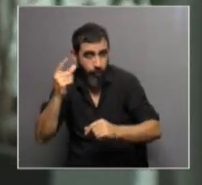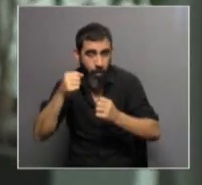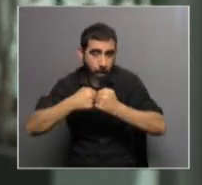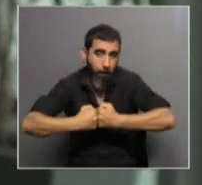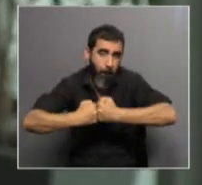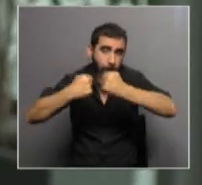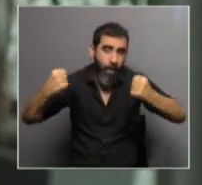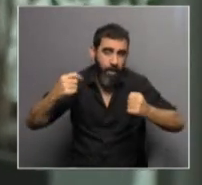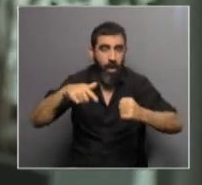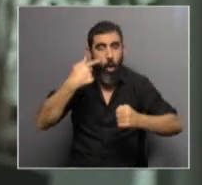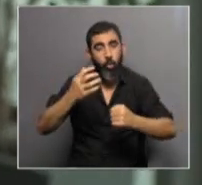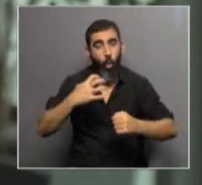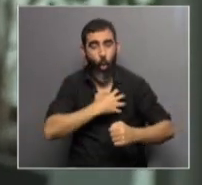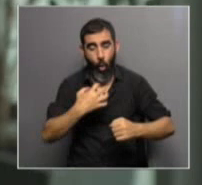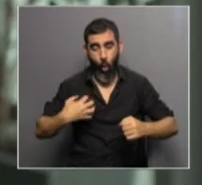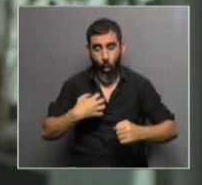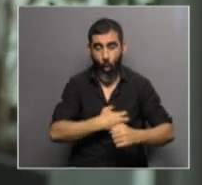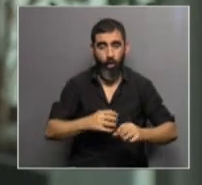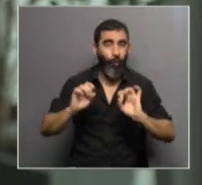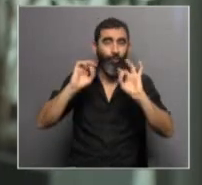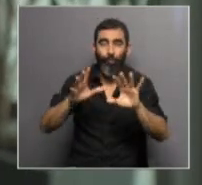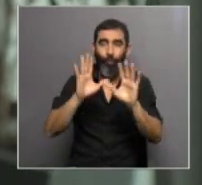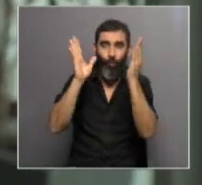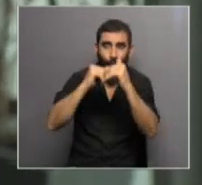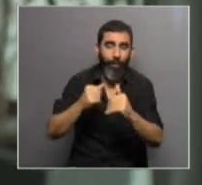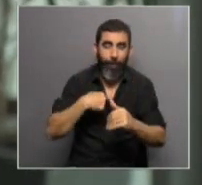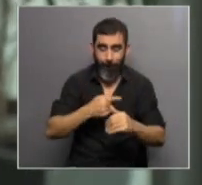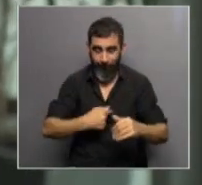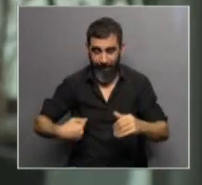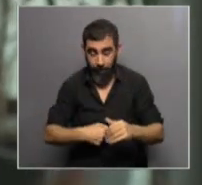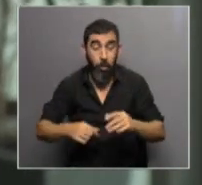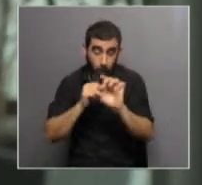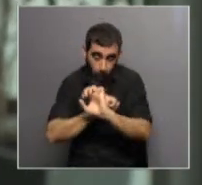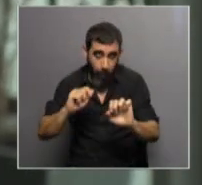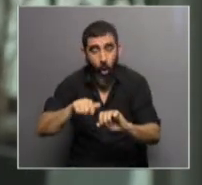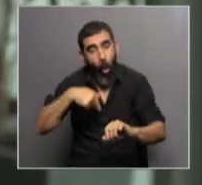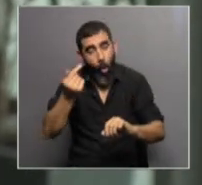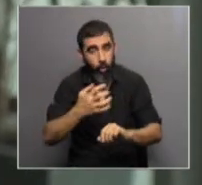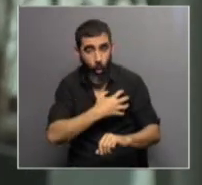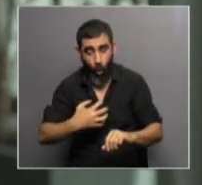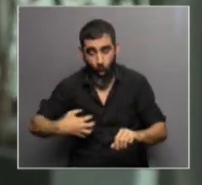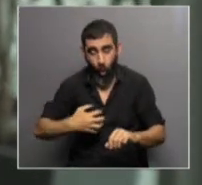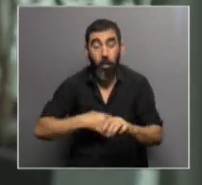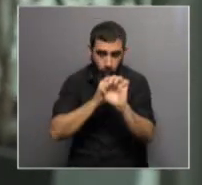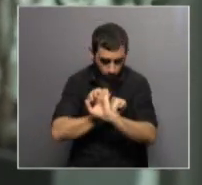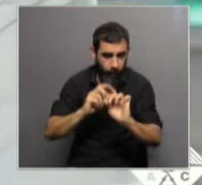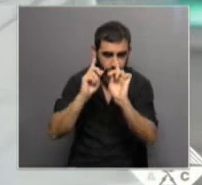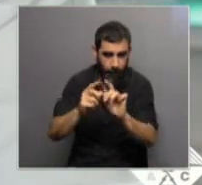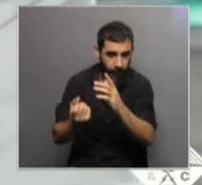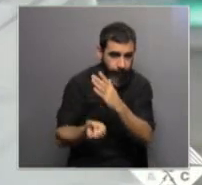ampliar a otro tipo de órganos porque no solamente podemos generar mini intestinos sino que hay otro tipo de órgano jdd es que se pueden